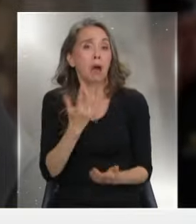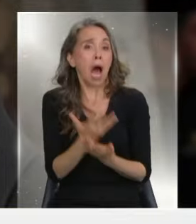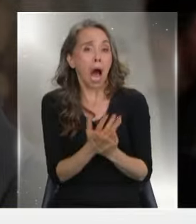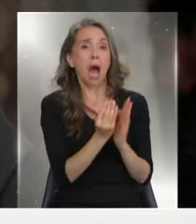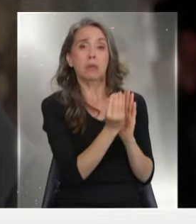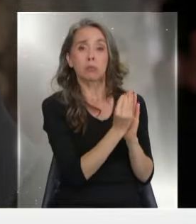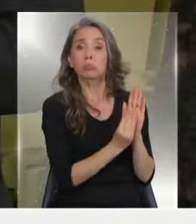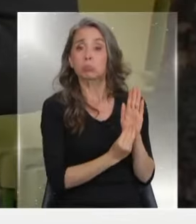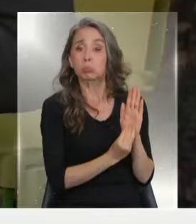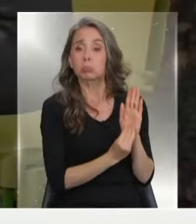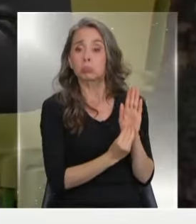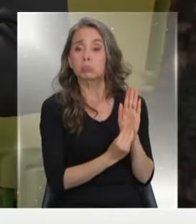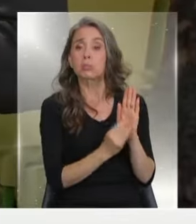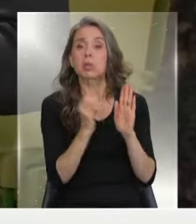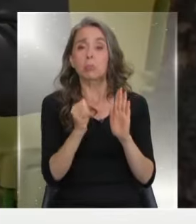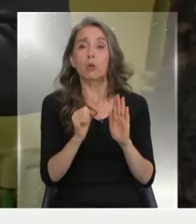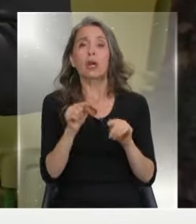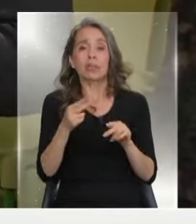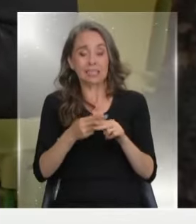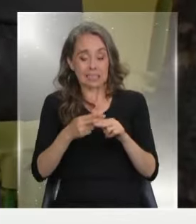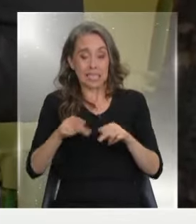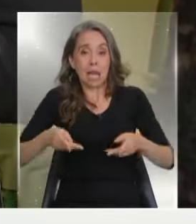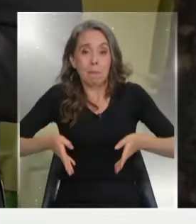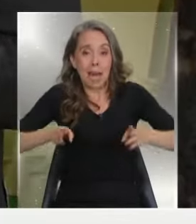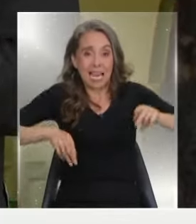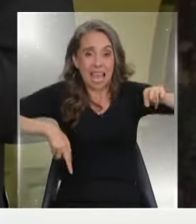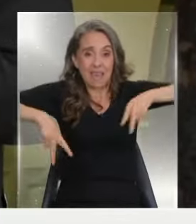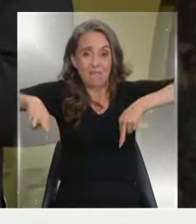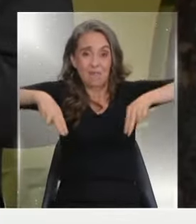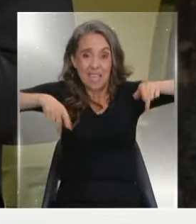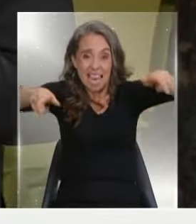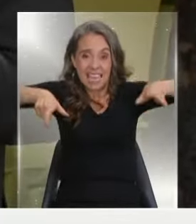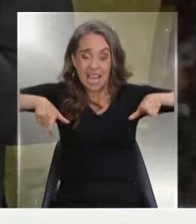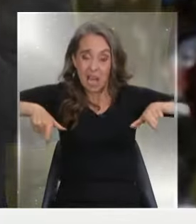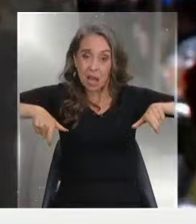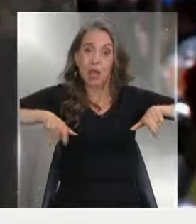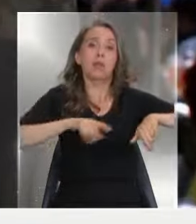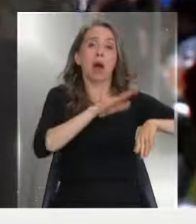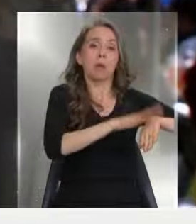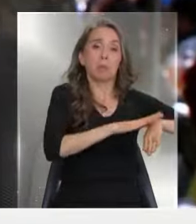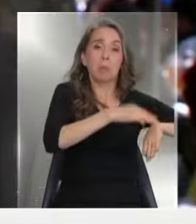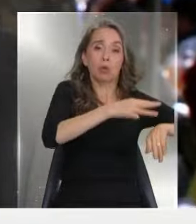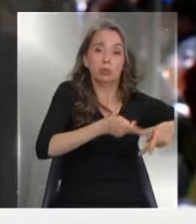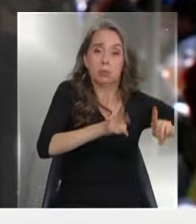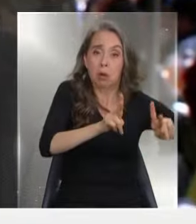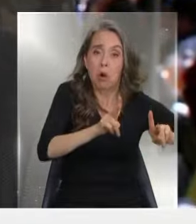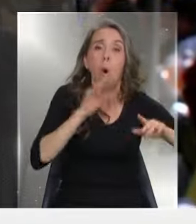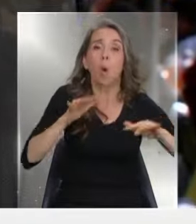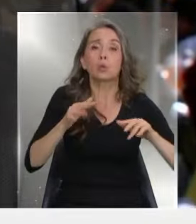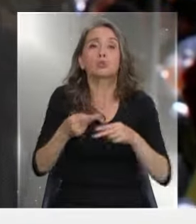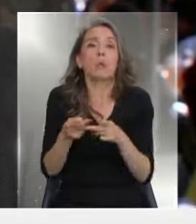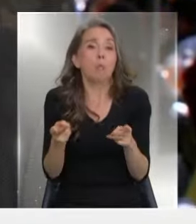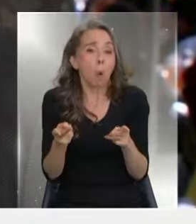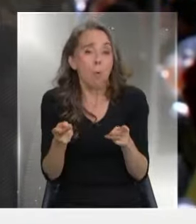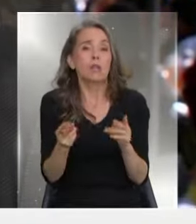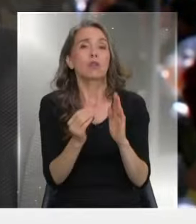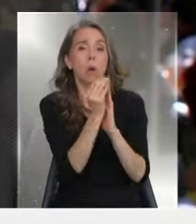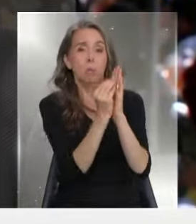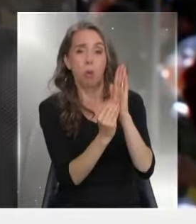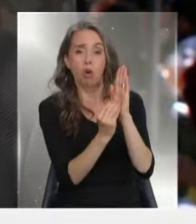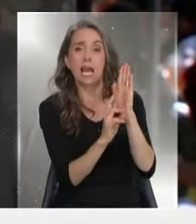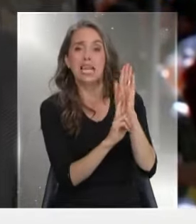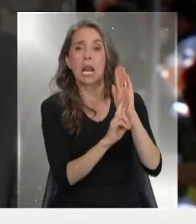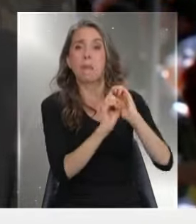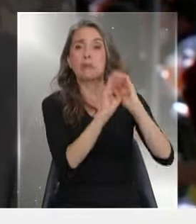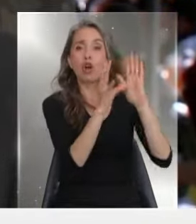existe el uso del bien nacional de uso público, que son las veredas, previa autorización de la municipalidad, con una normativa clara, en que